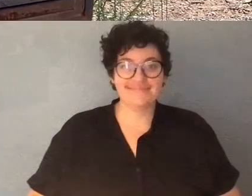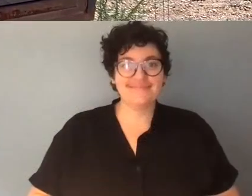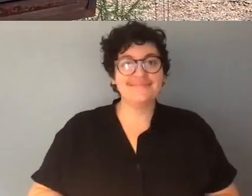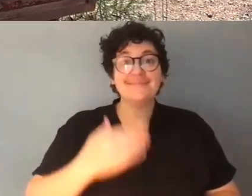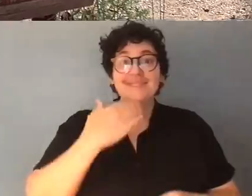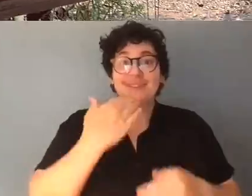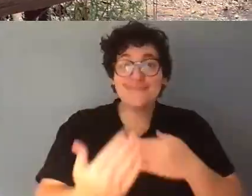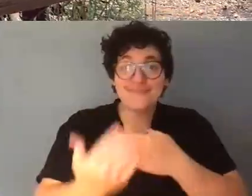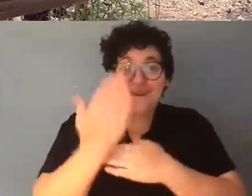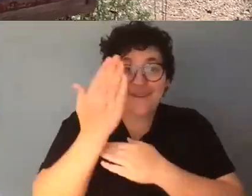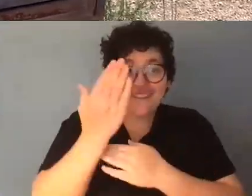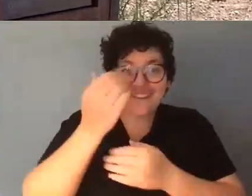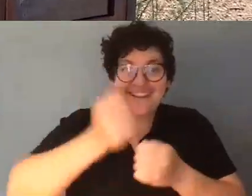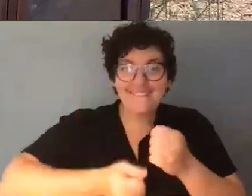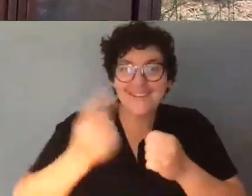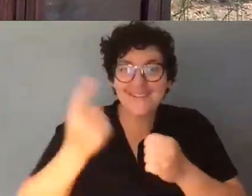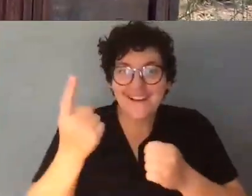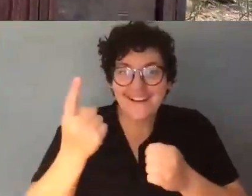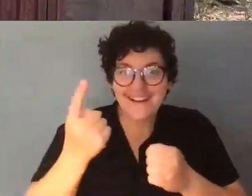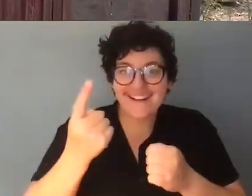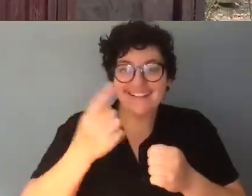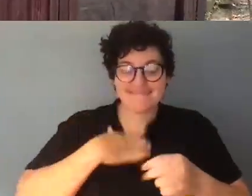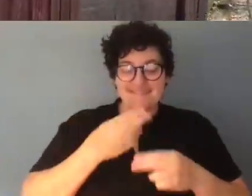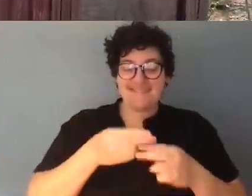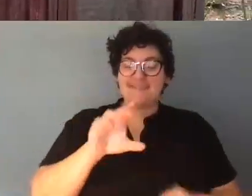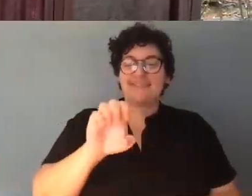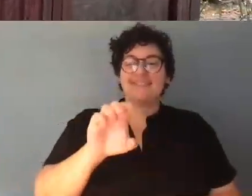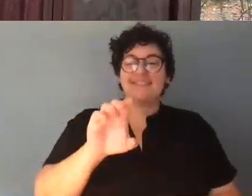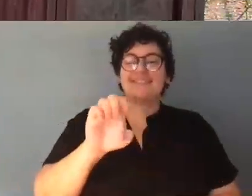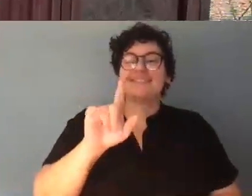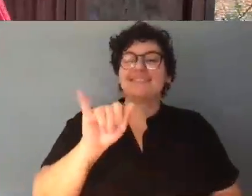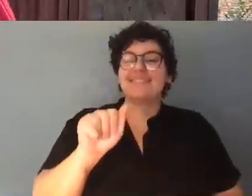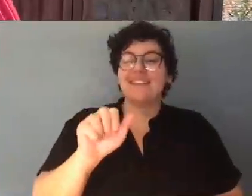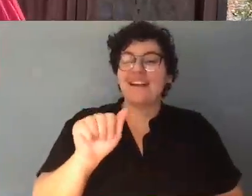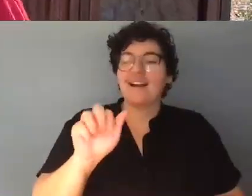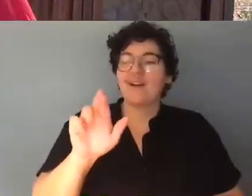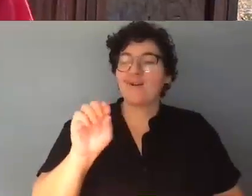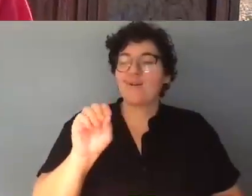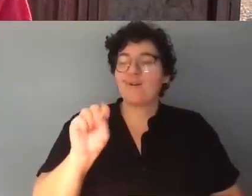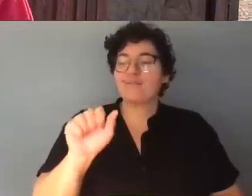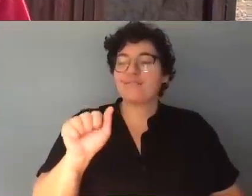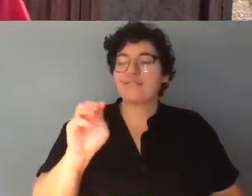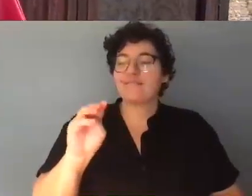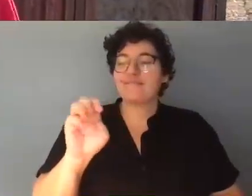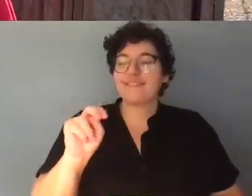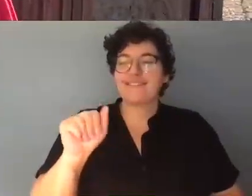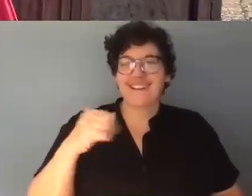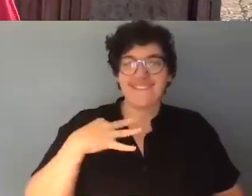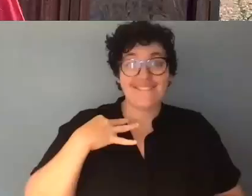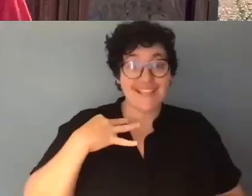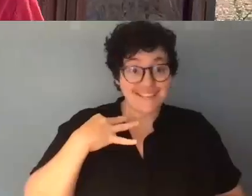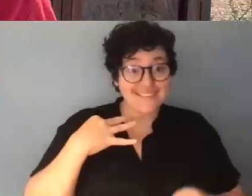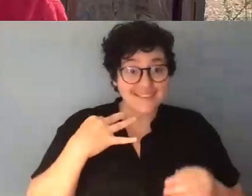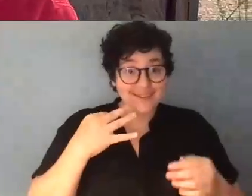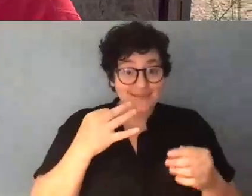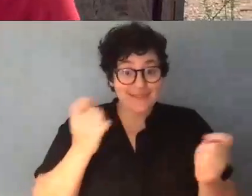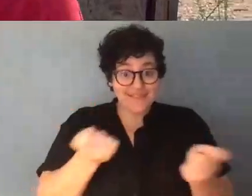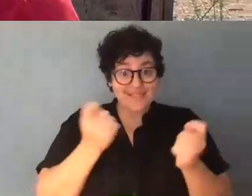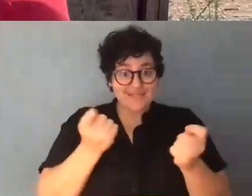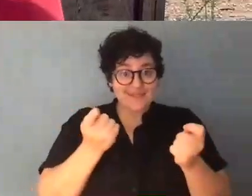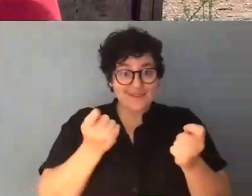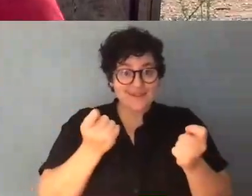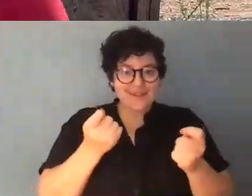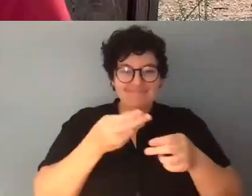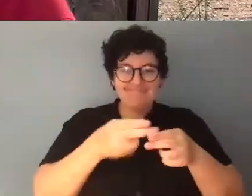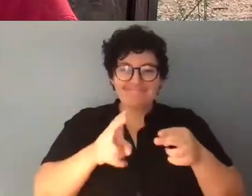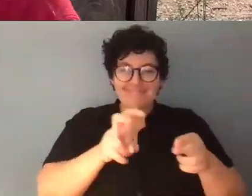Buenos días a todos. Yo soy Cecilia Arosemena, voluntaria con Tucson Meet Yourself. Y ahora los traigo a pasear a la